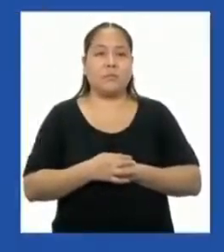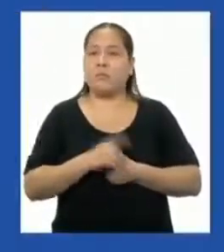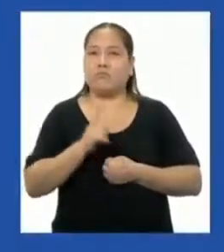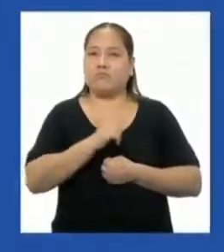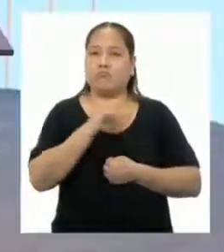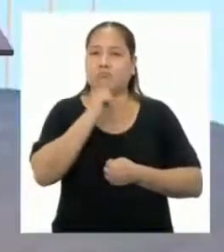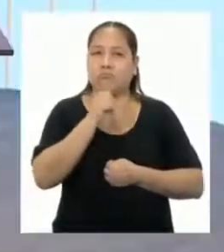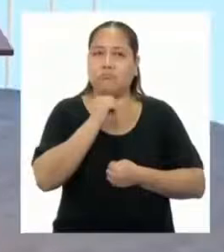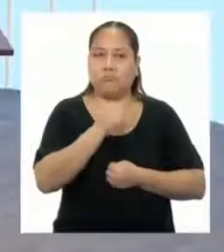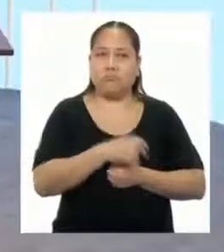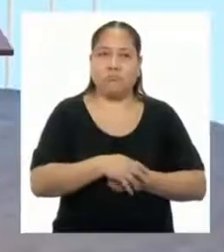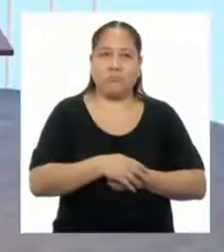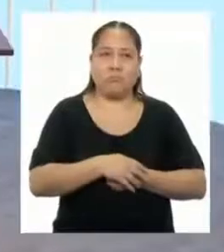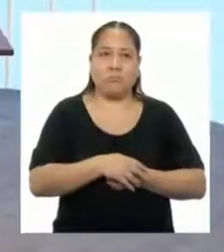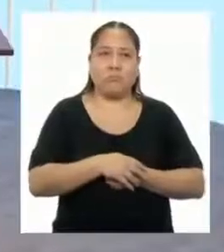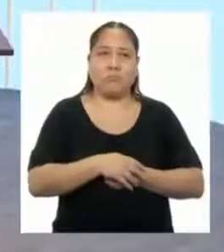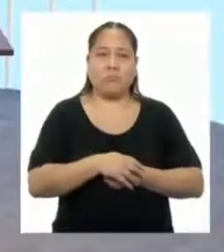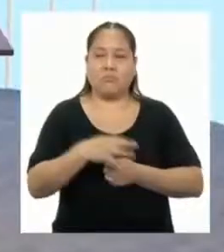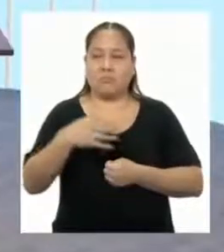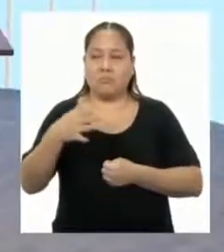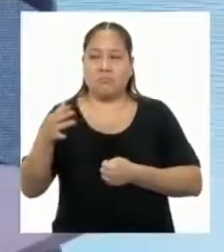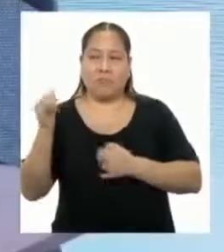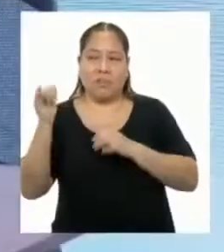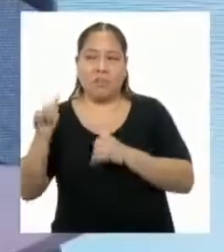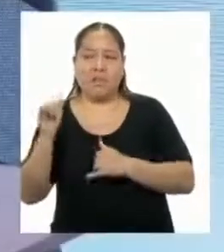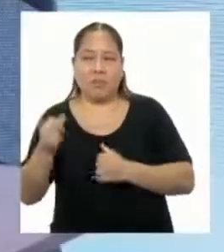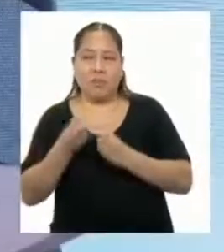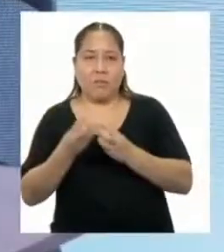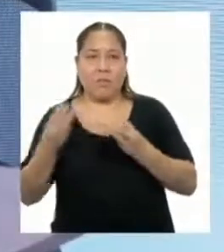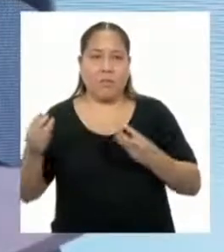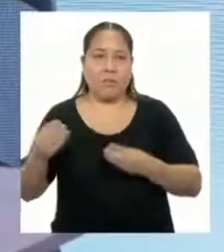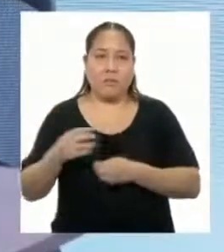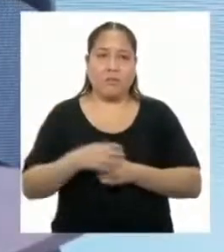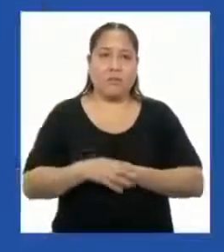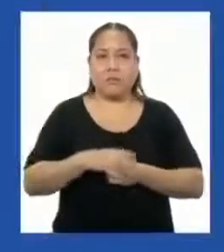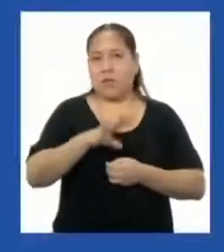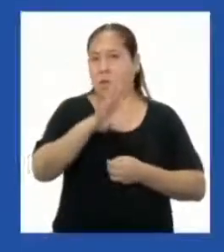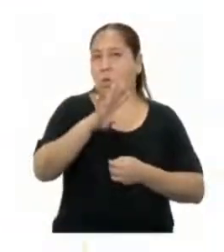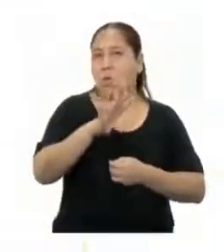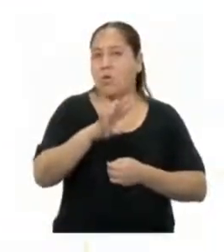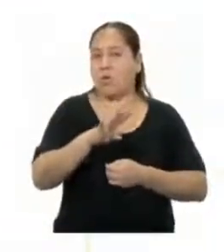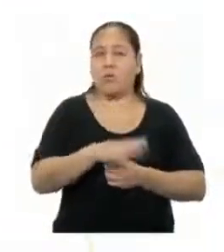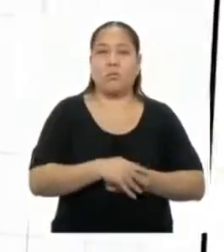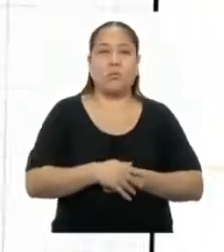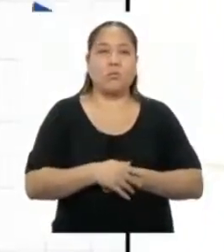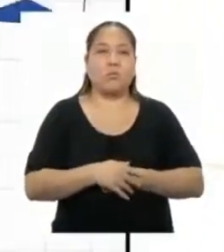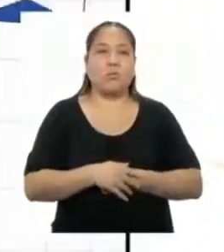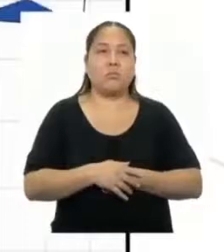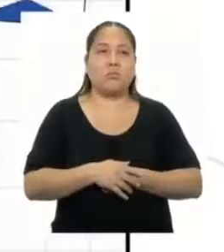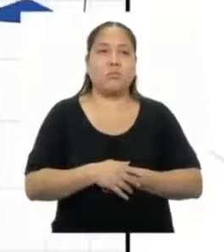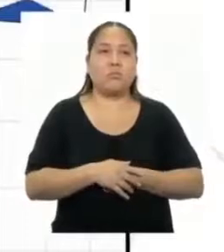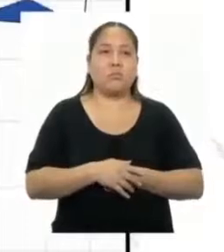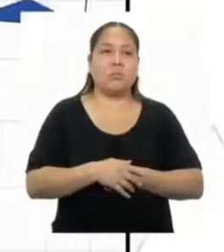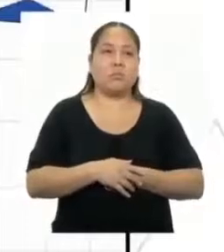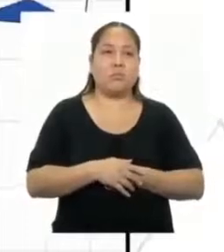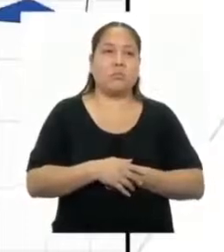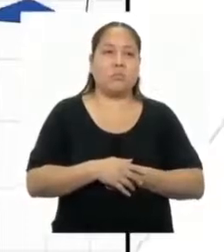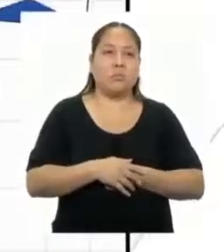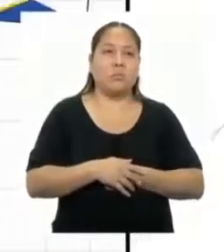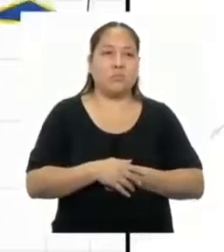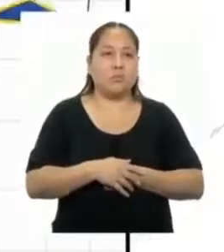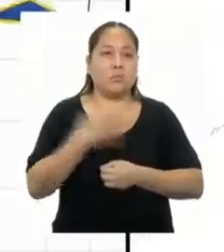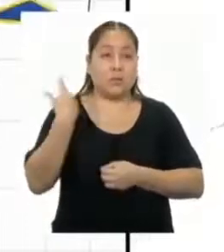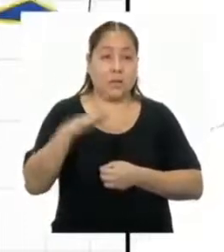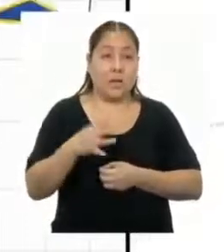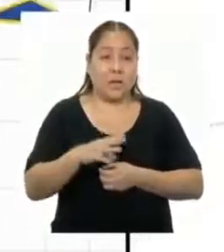No, tampoco. Me sigue sobrando material. ¿Y si hago 4? ¡Ajá! ¡Woohoo! ¡Lo logré!